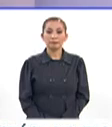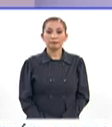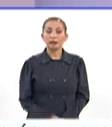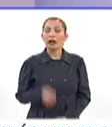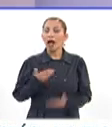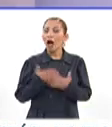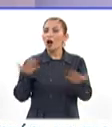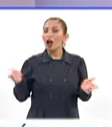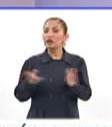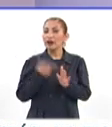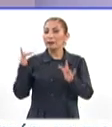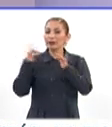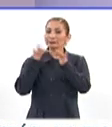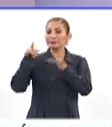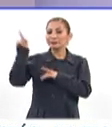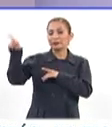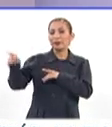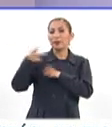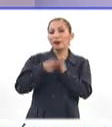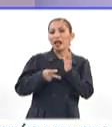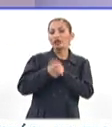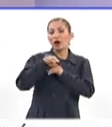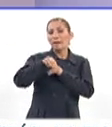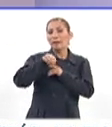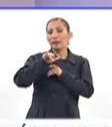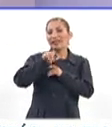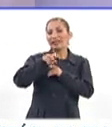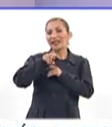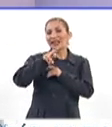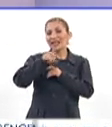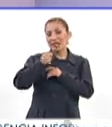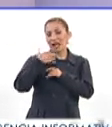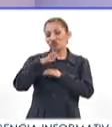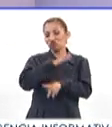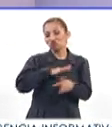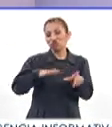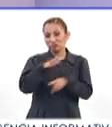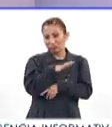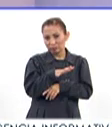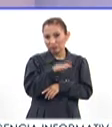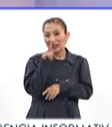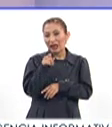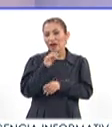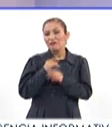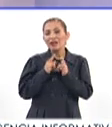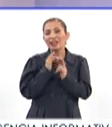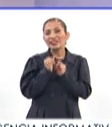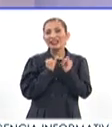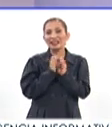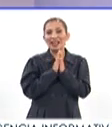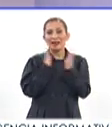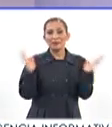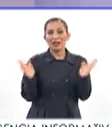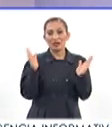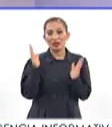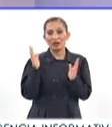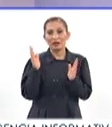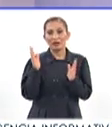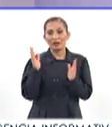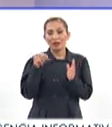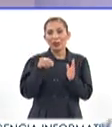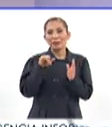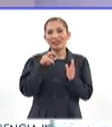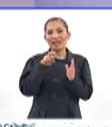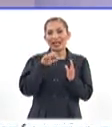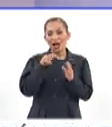Bueno, nos enlazamos otra vez hasta el Palacio de Minería en el contexto de la Feria Internacional del Libro del Palacio